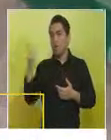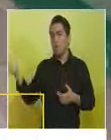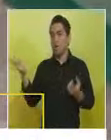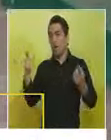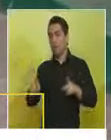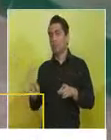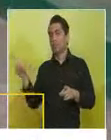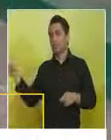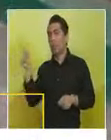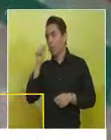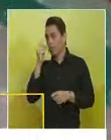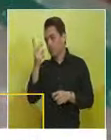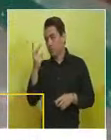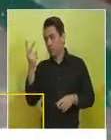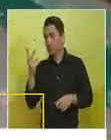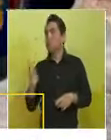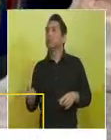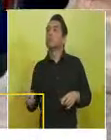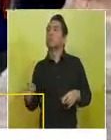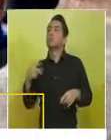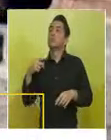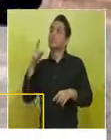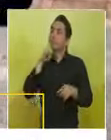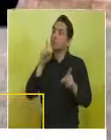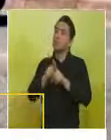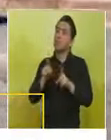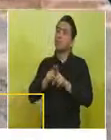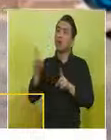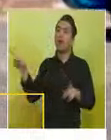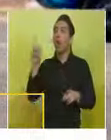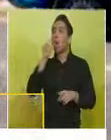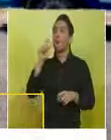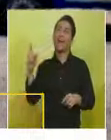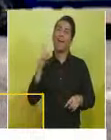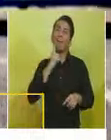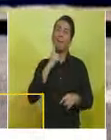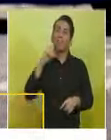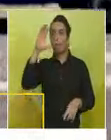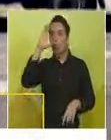ocurrido, mientras el jefe de la comisaría se encuentra prófugo, por